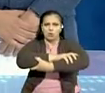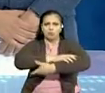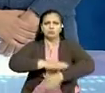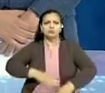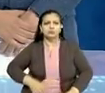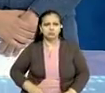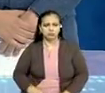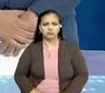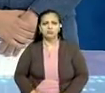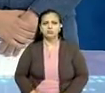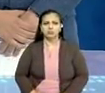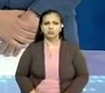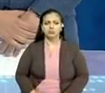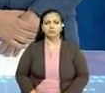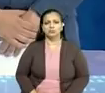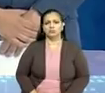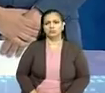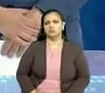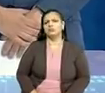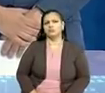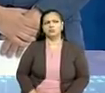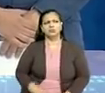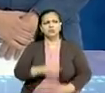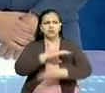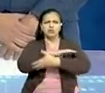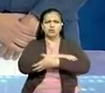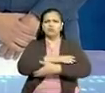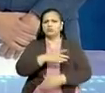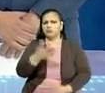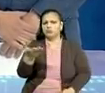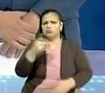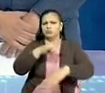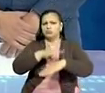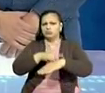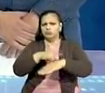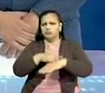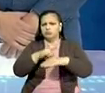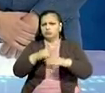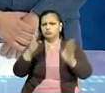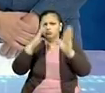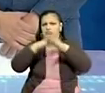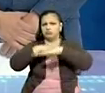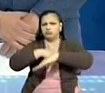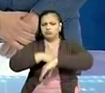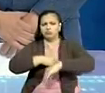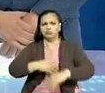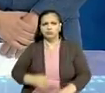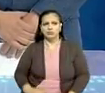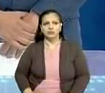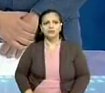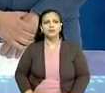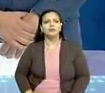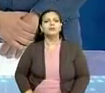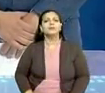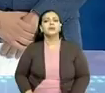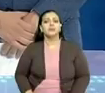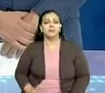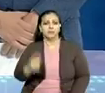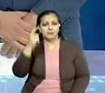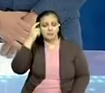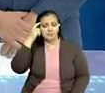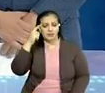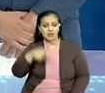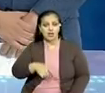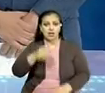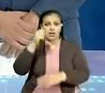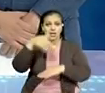arriba, que bueno, es público porque... Pero a los que... Váyase caminando desde el 9 de octubre y voy acá, pues al malecón. A ver si aguanta. No, no puede.